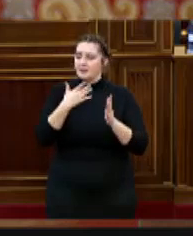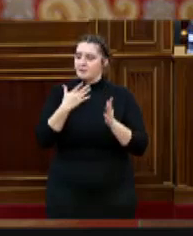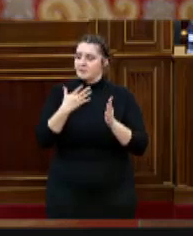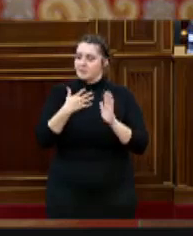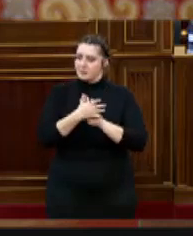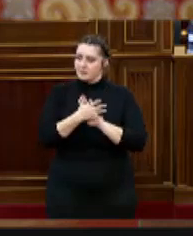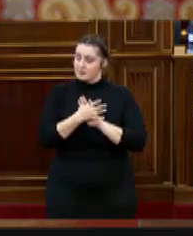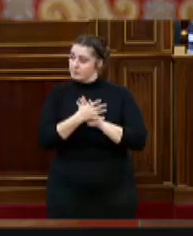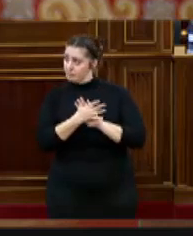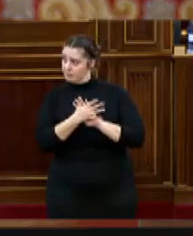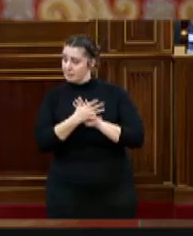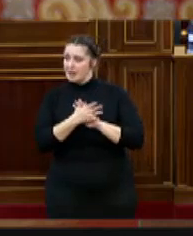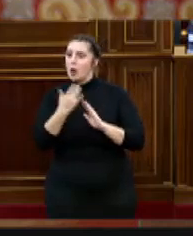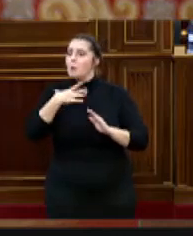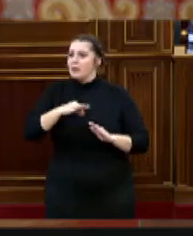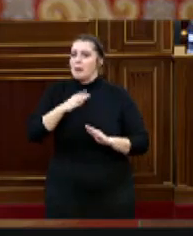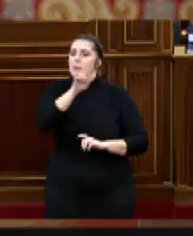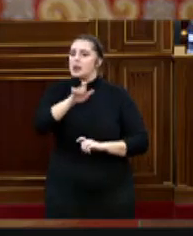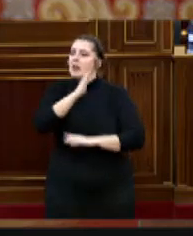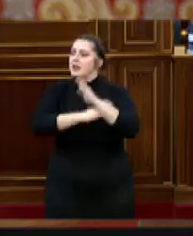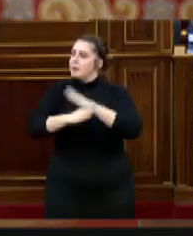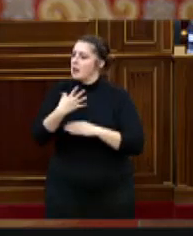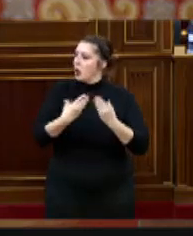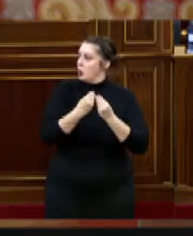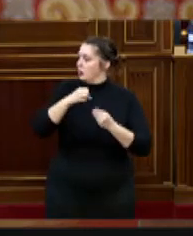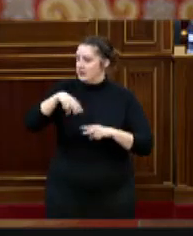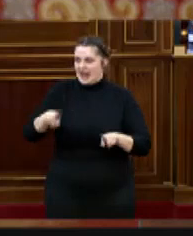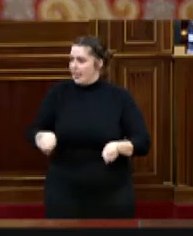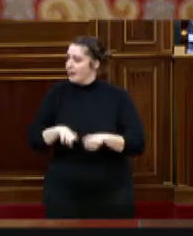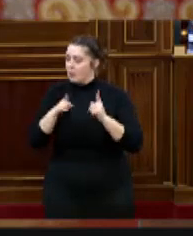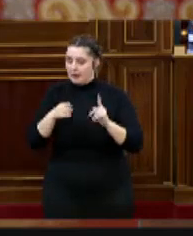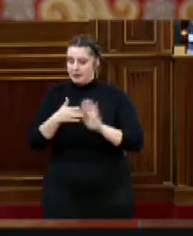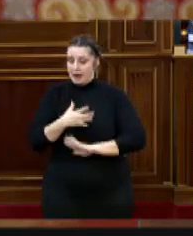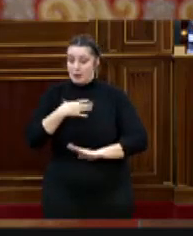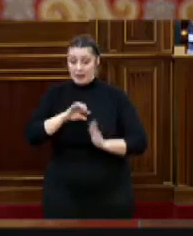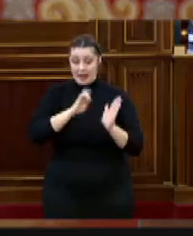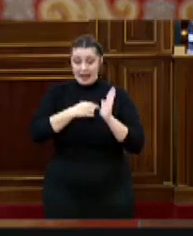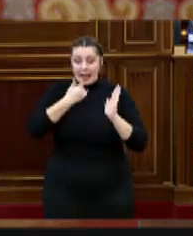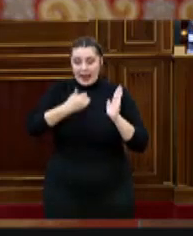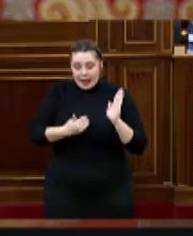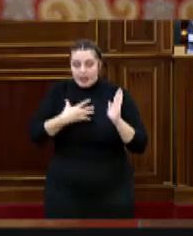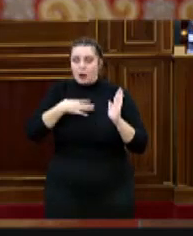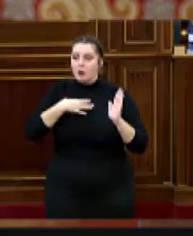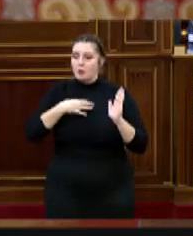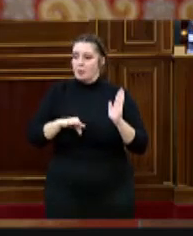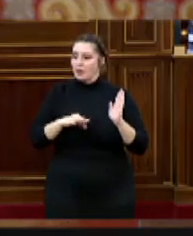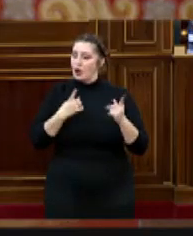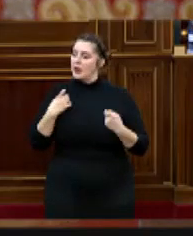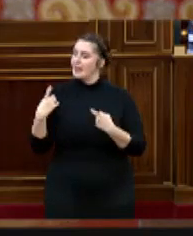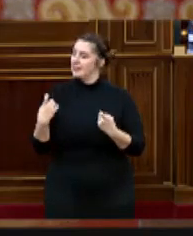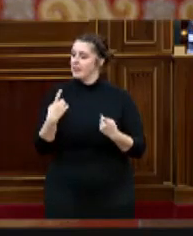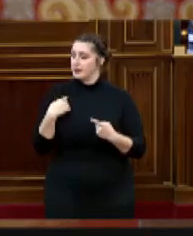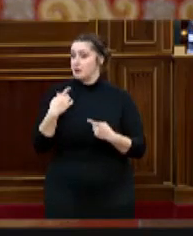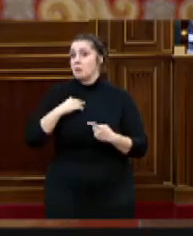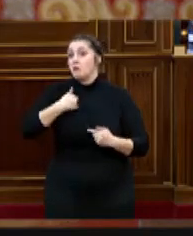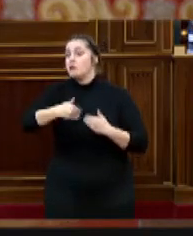tengamos o no tengamos una discapacidad la posibilidad de prevenir el que la las necesidades que tengamos el